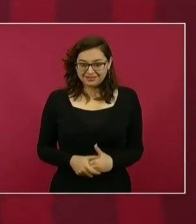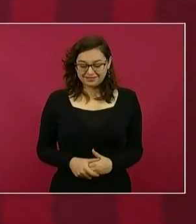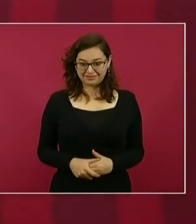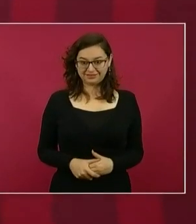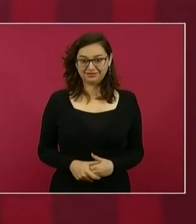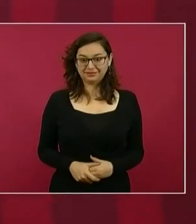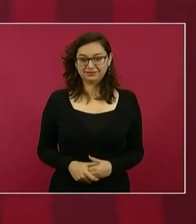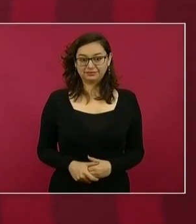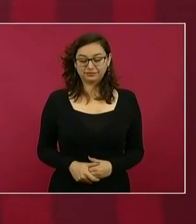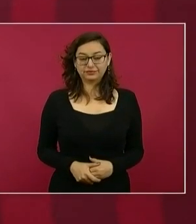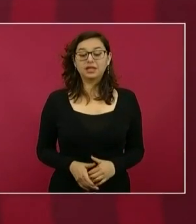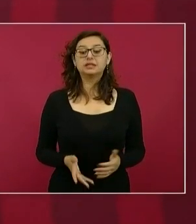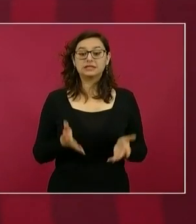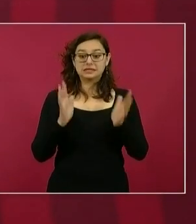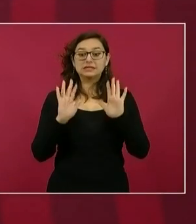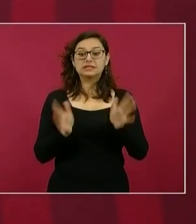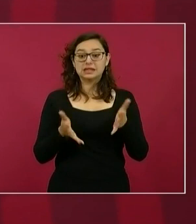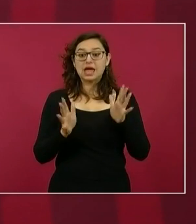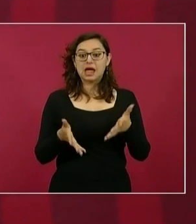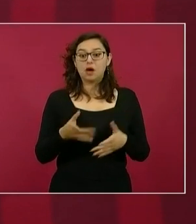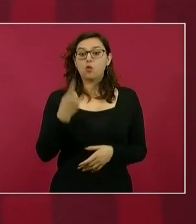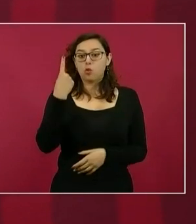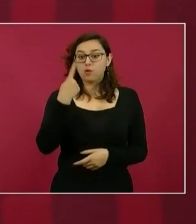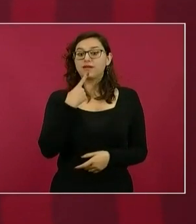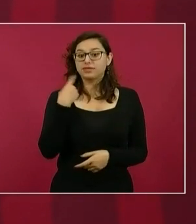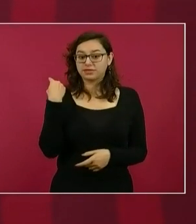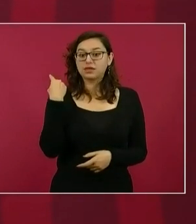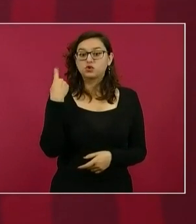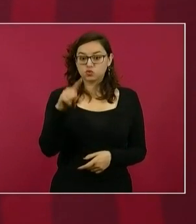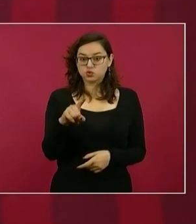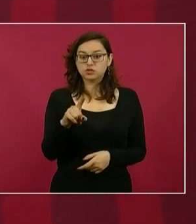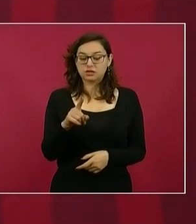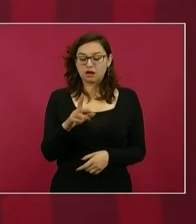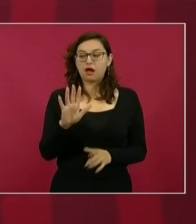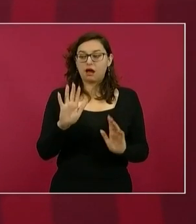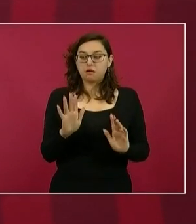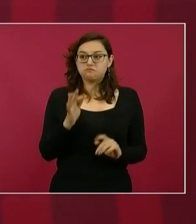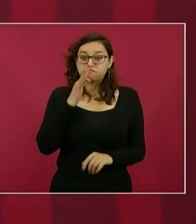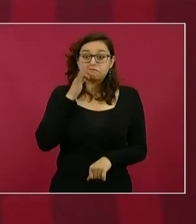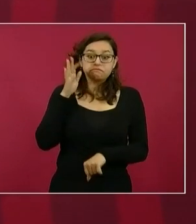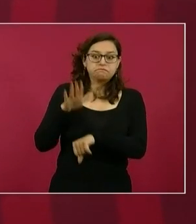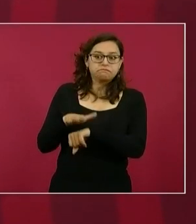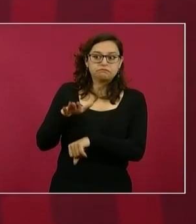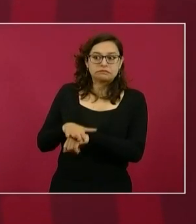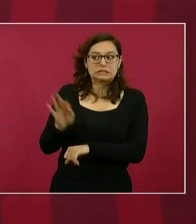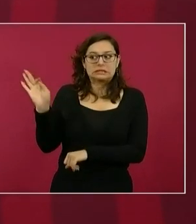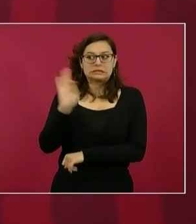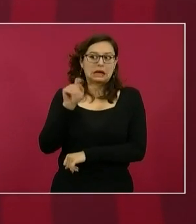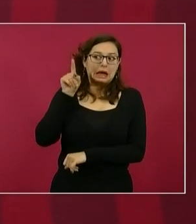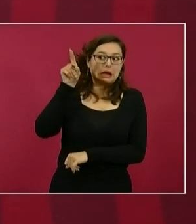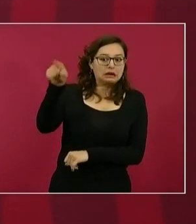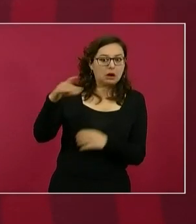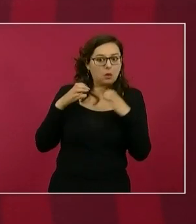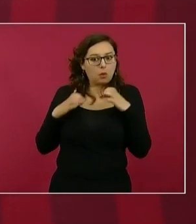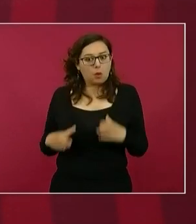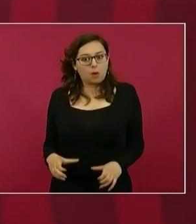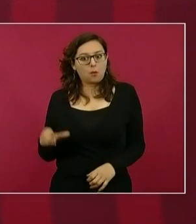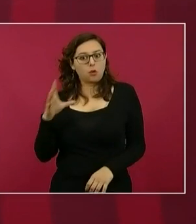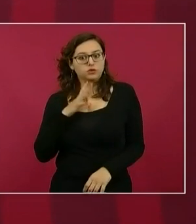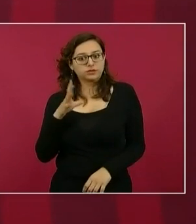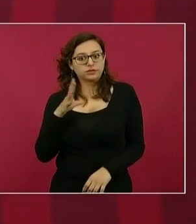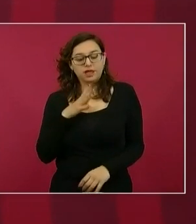denuncia anónima donde posiblemente pudieron haber llevado los cuerpos. Las evidencias hacen presumir que,